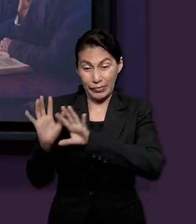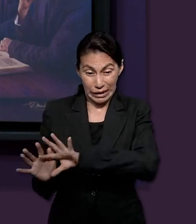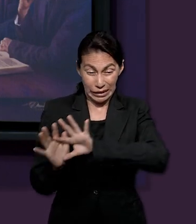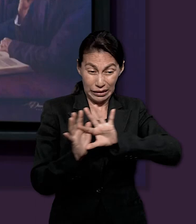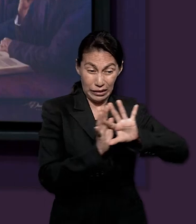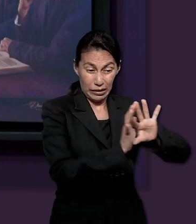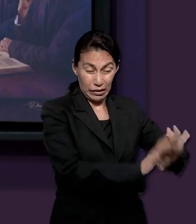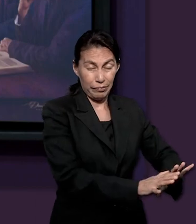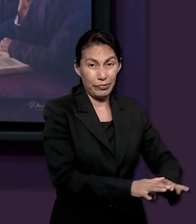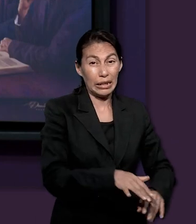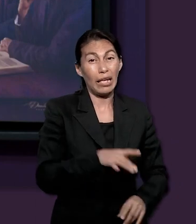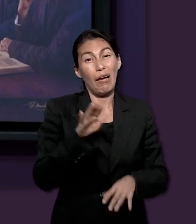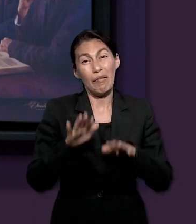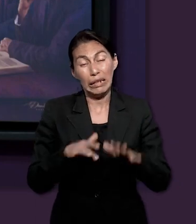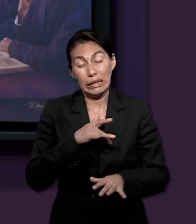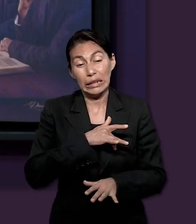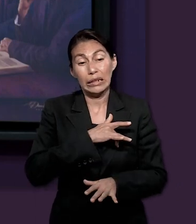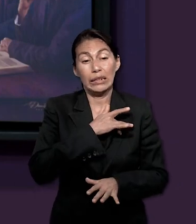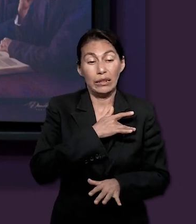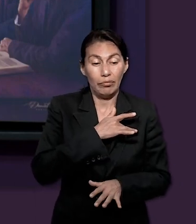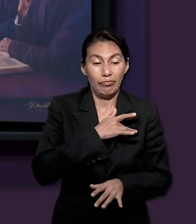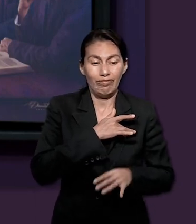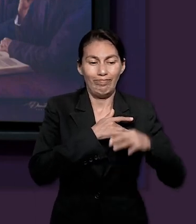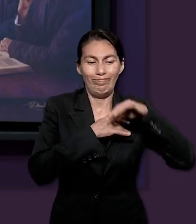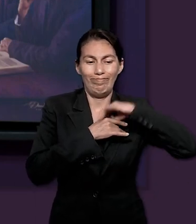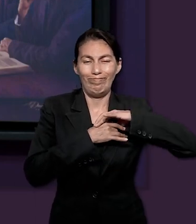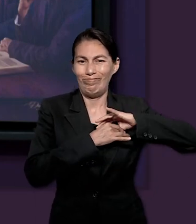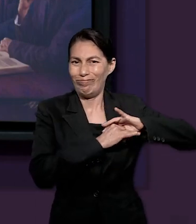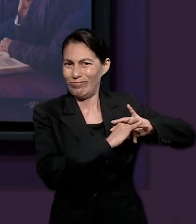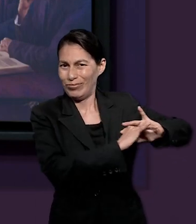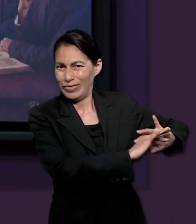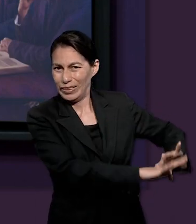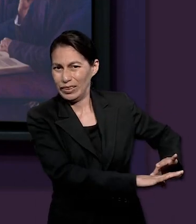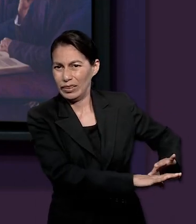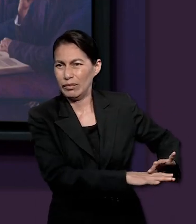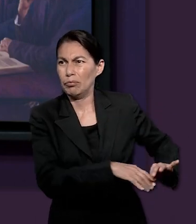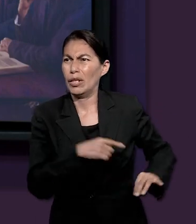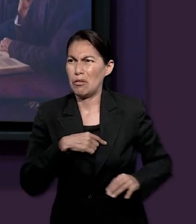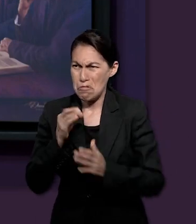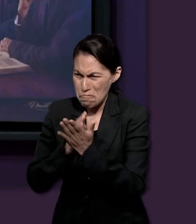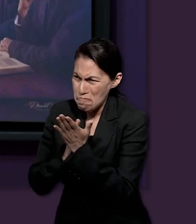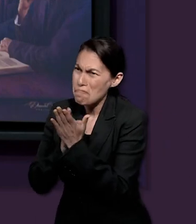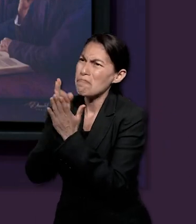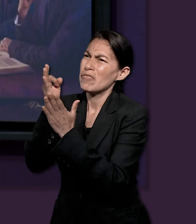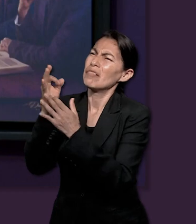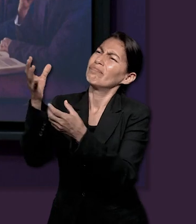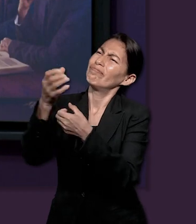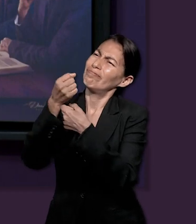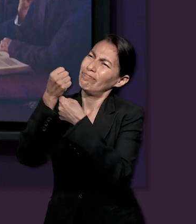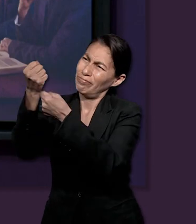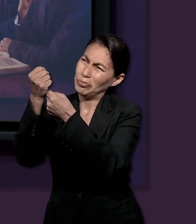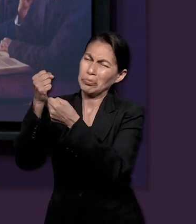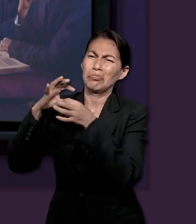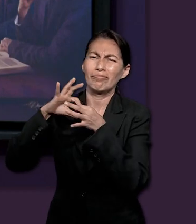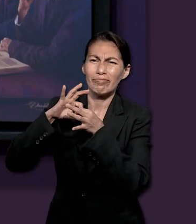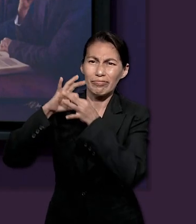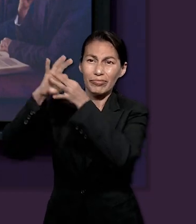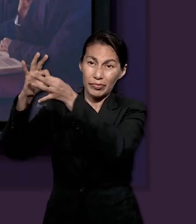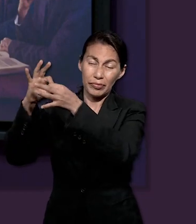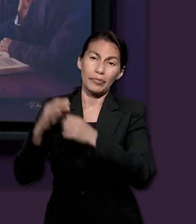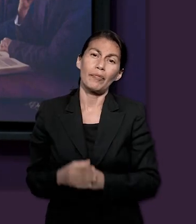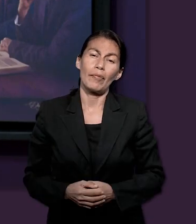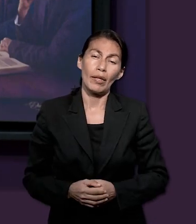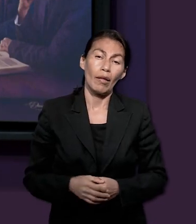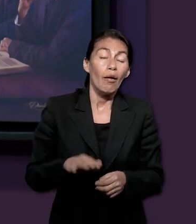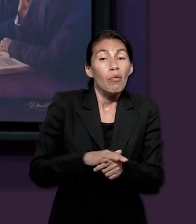pena que sacrifiques tus sentimientos para dejar una área que no te está haciendo bien, para que pueda salvar lo otro, ¿no? Porque de pronto